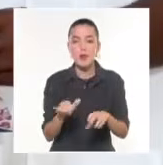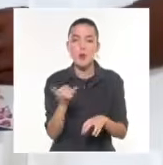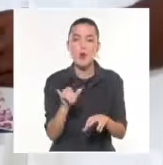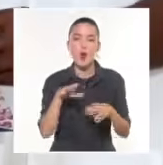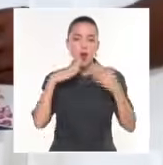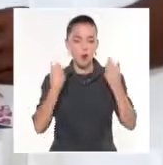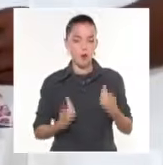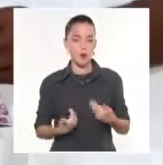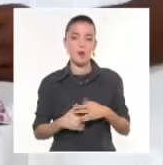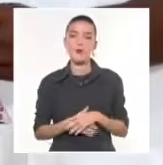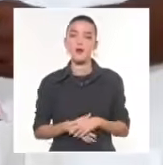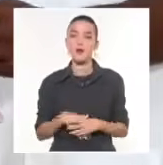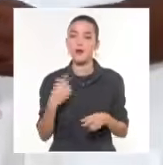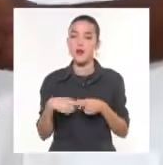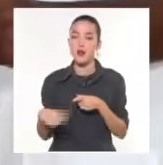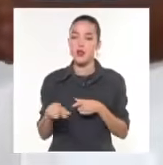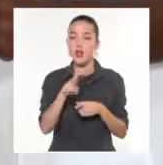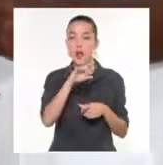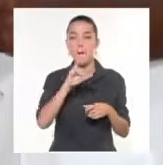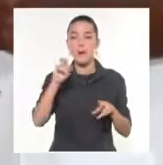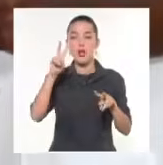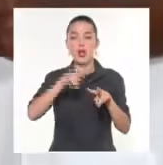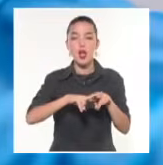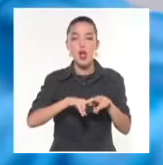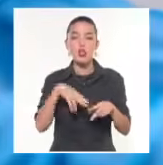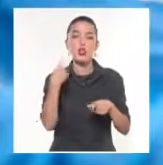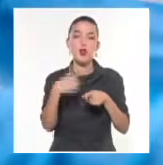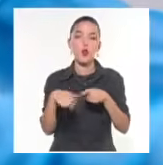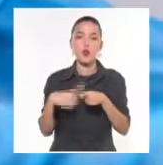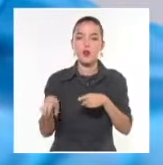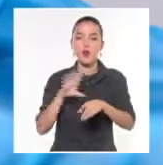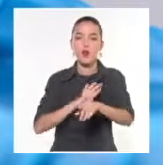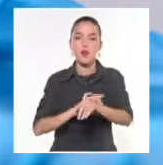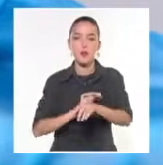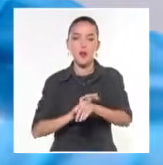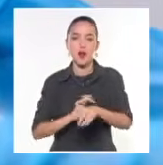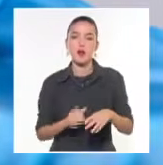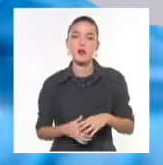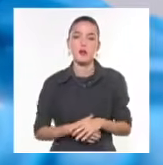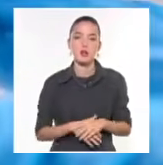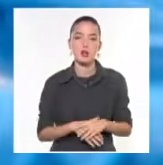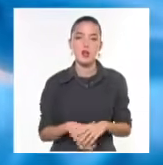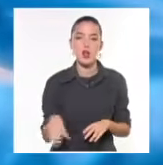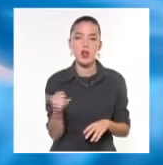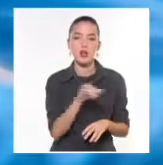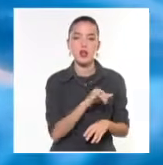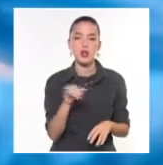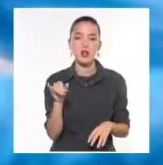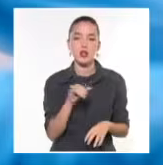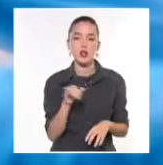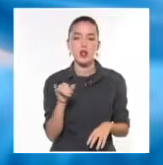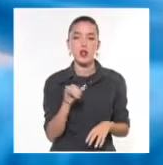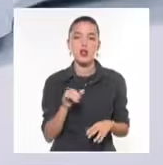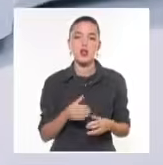sea VIH o pacientes inmunocomprometidos. Con el desarrollo de novedosas tecnologías biomédicas, los especialistas de